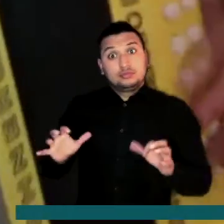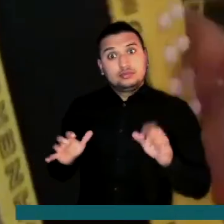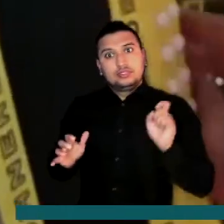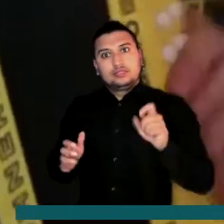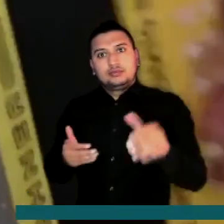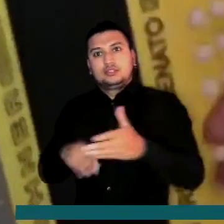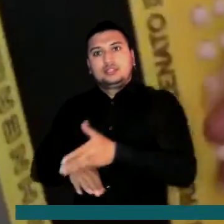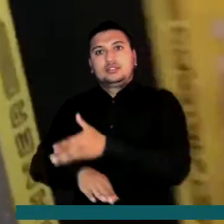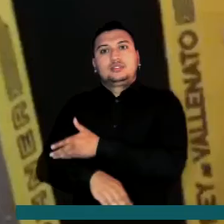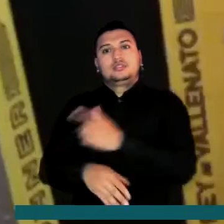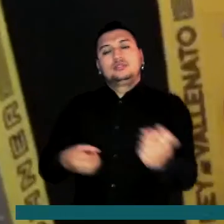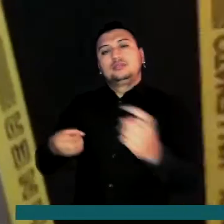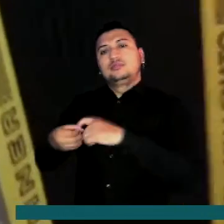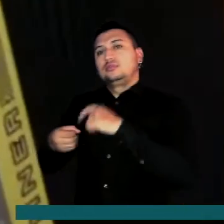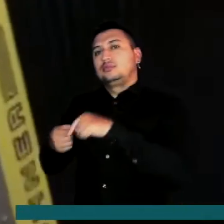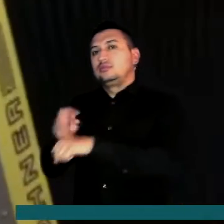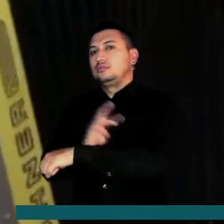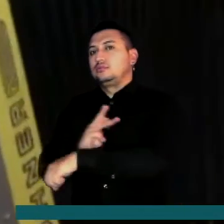web